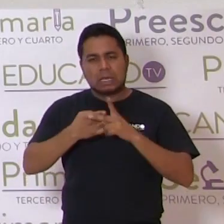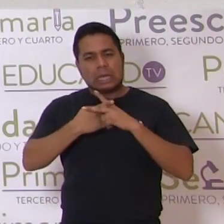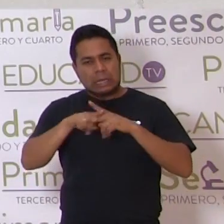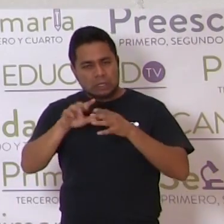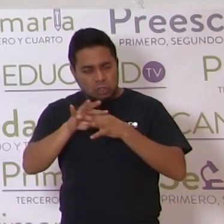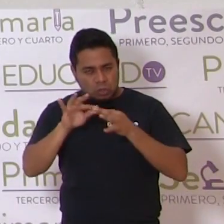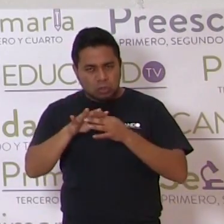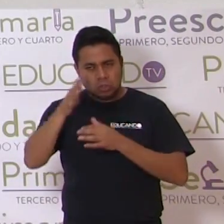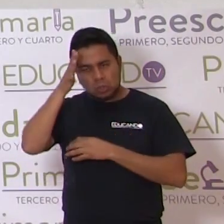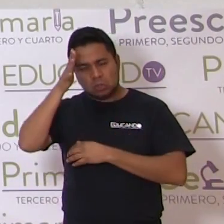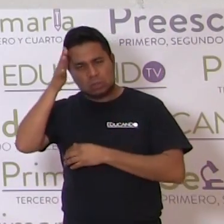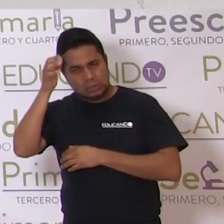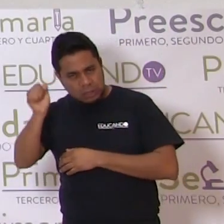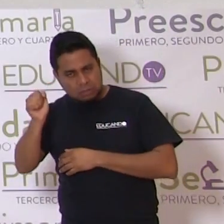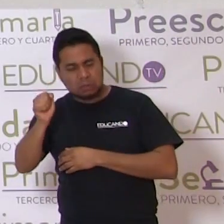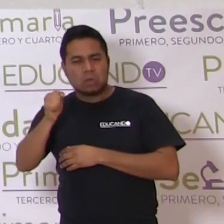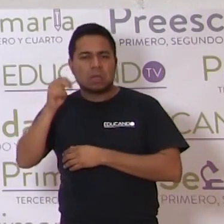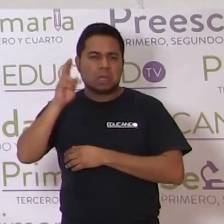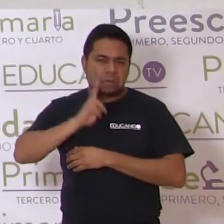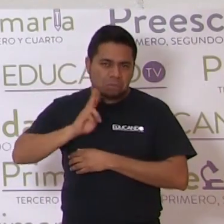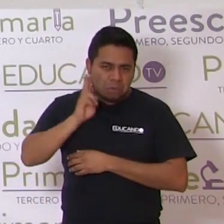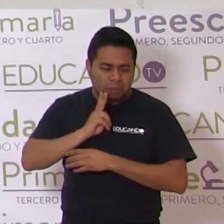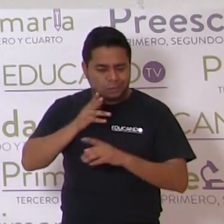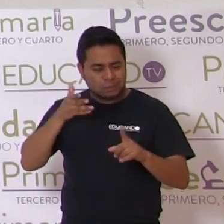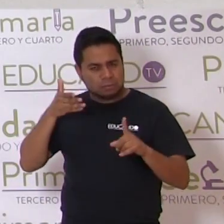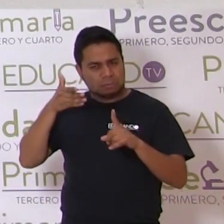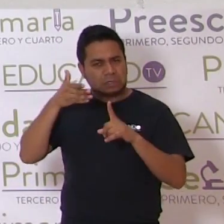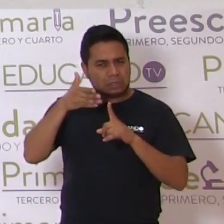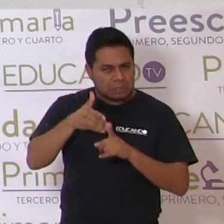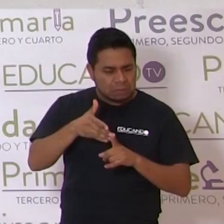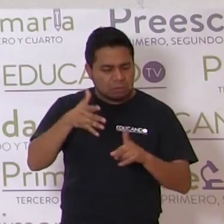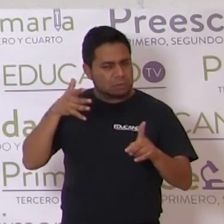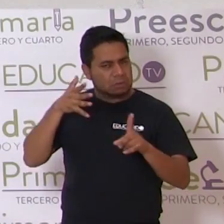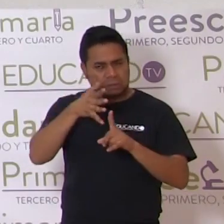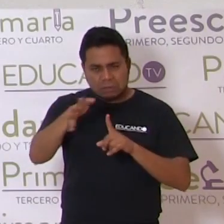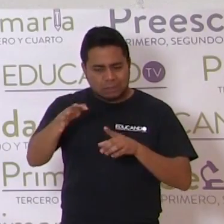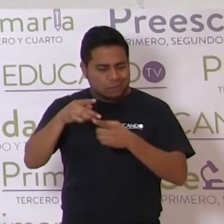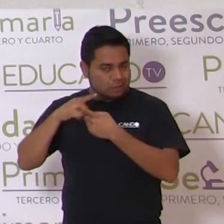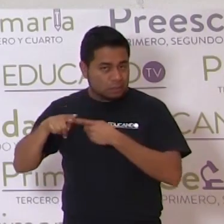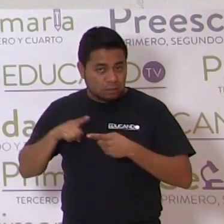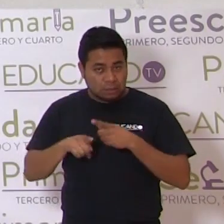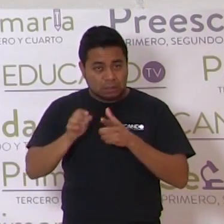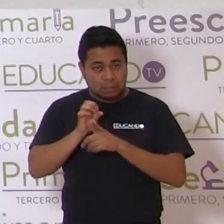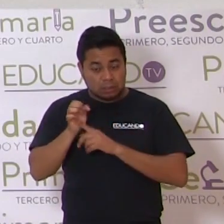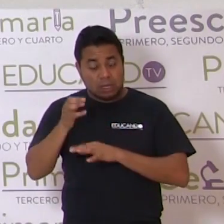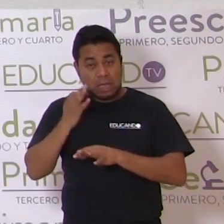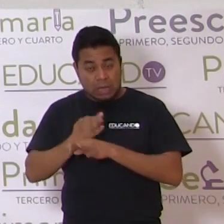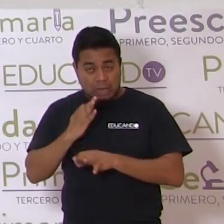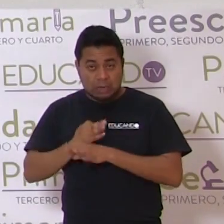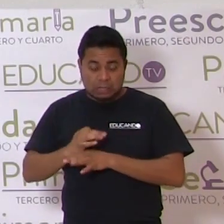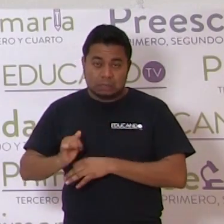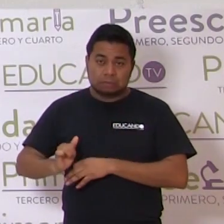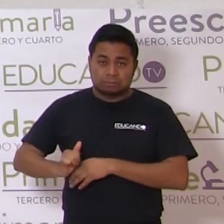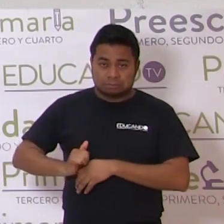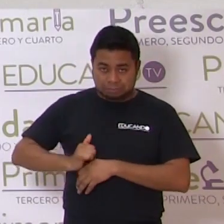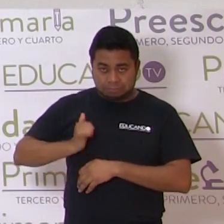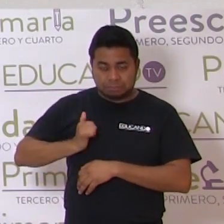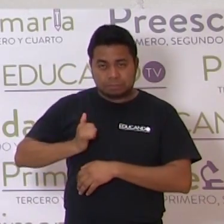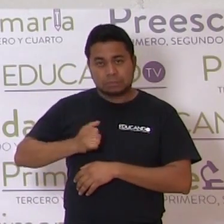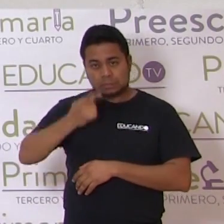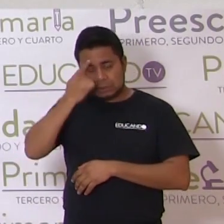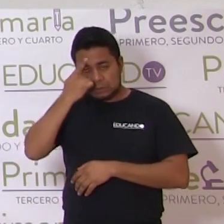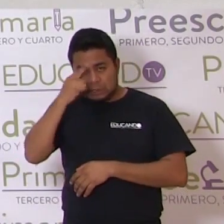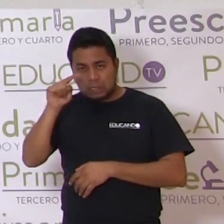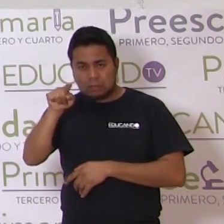Introducción, marco conceptual, hipótesis, objetivos. Entonces, este es un buen momento para que ustedes